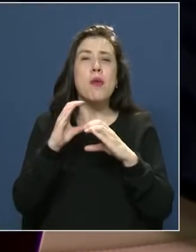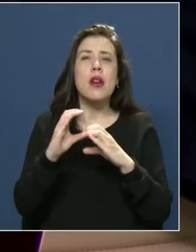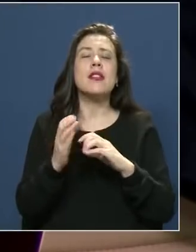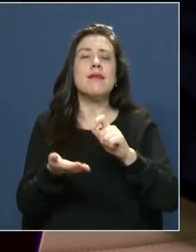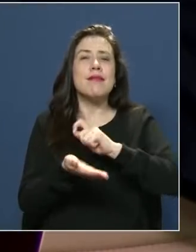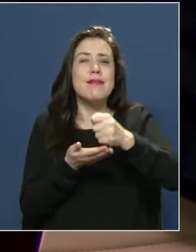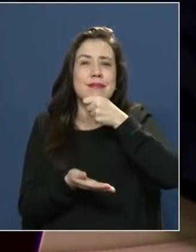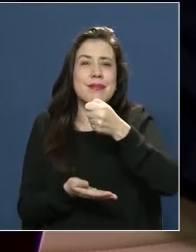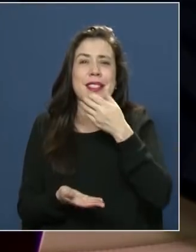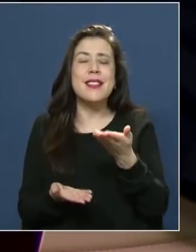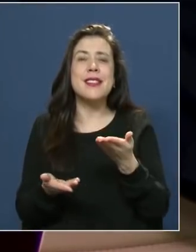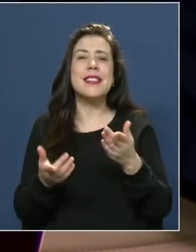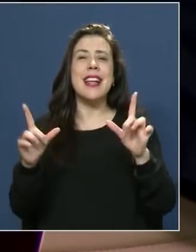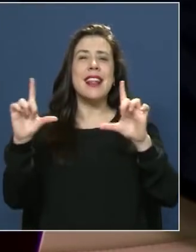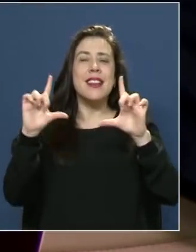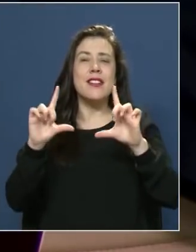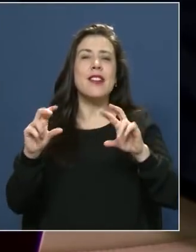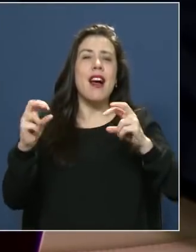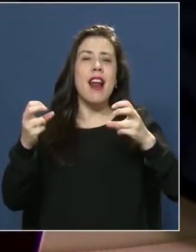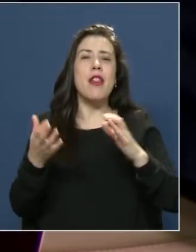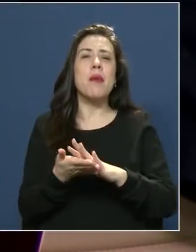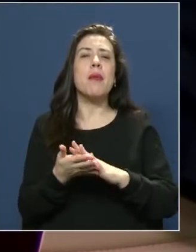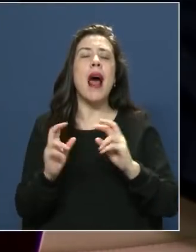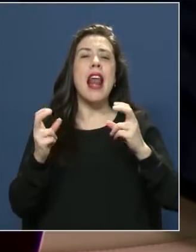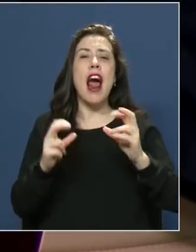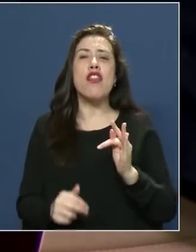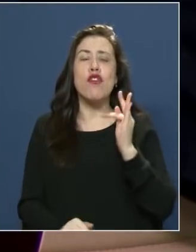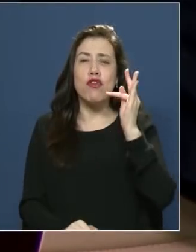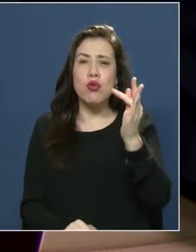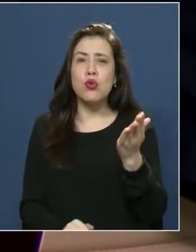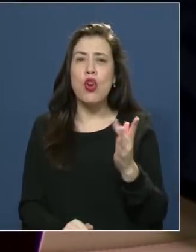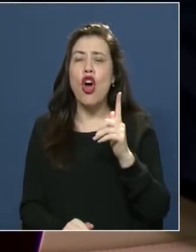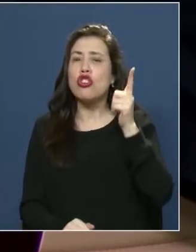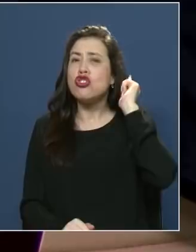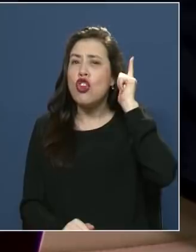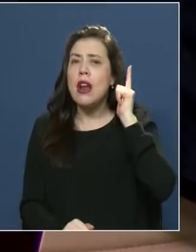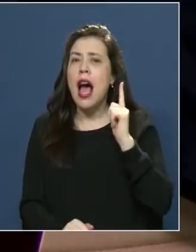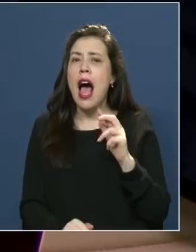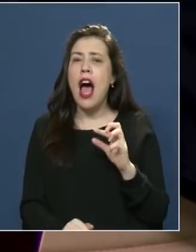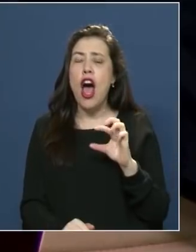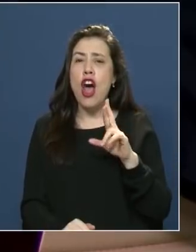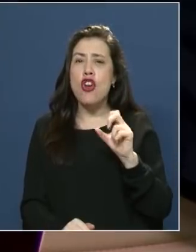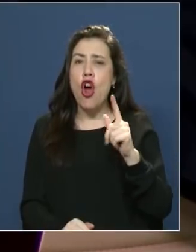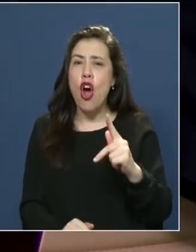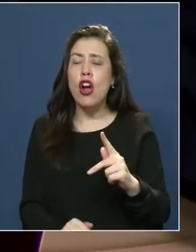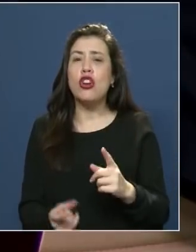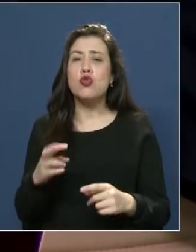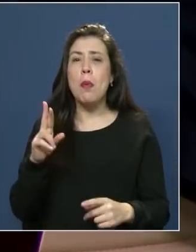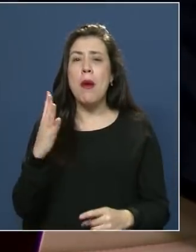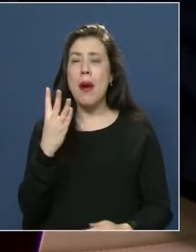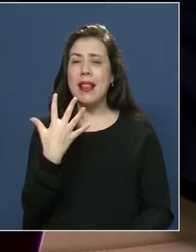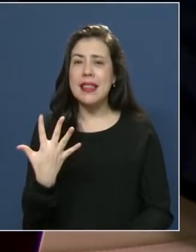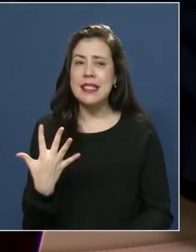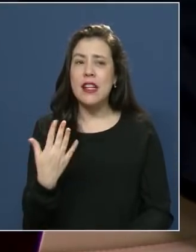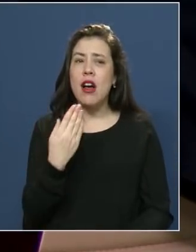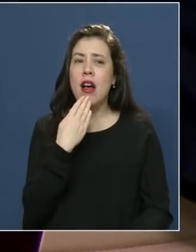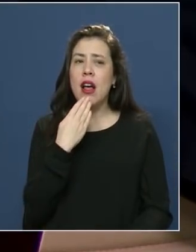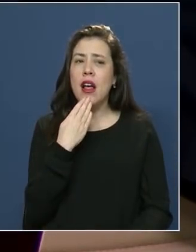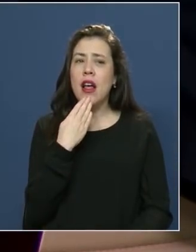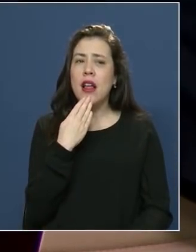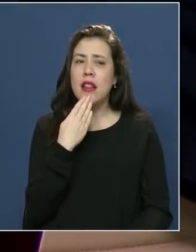sido testigos de esta historia, como por ejemplo Radio Futuro, Sonar, Rockaxis, Super 45, y